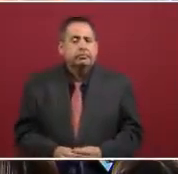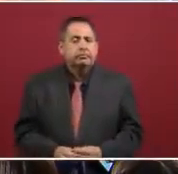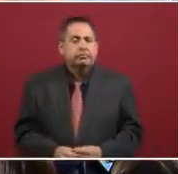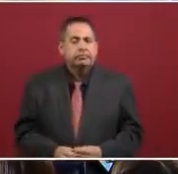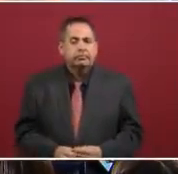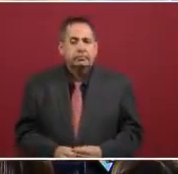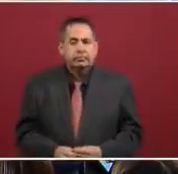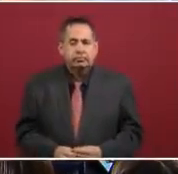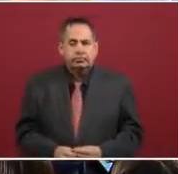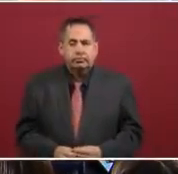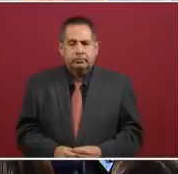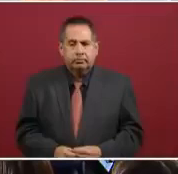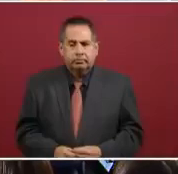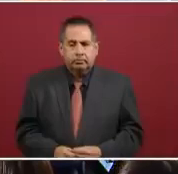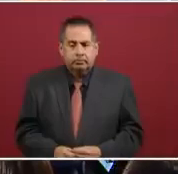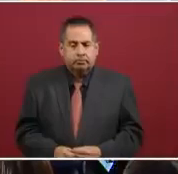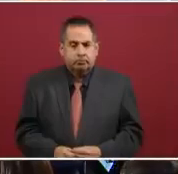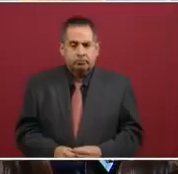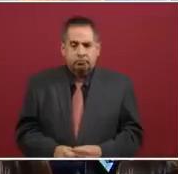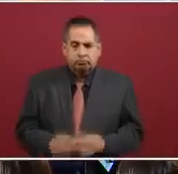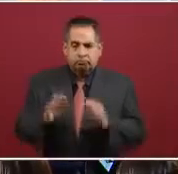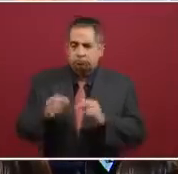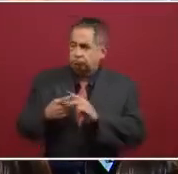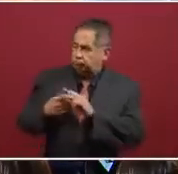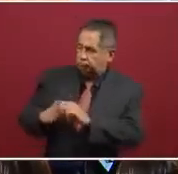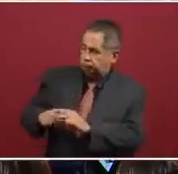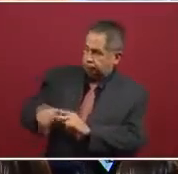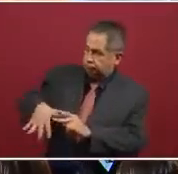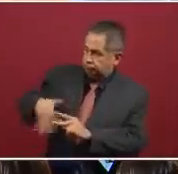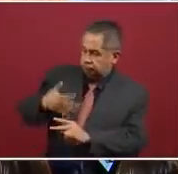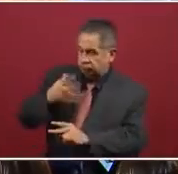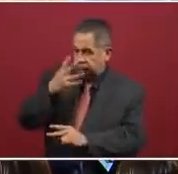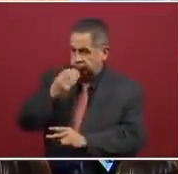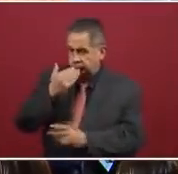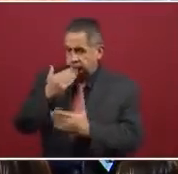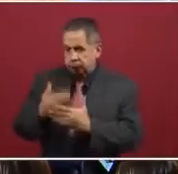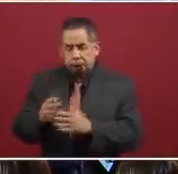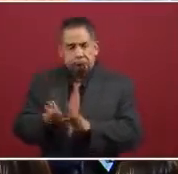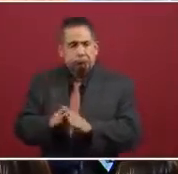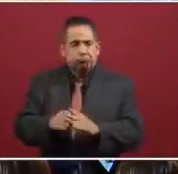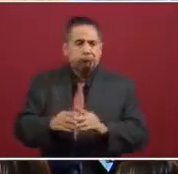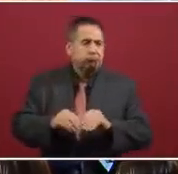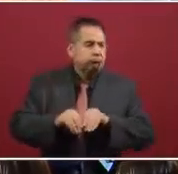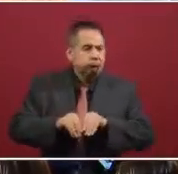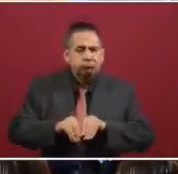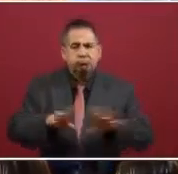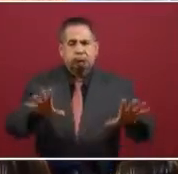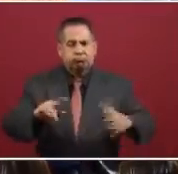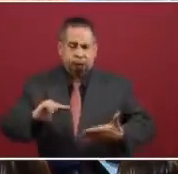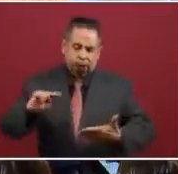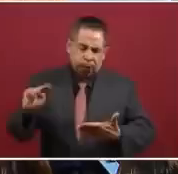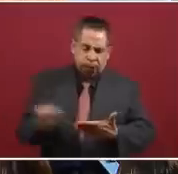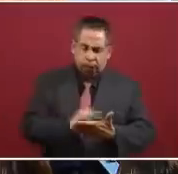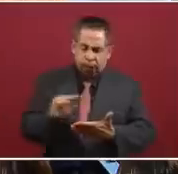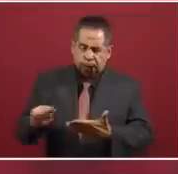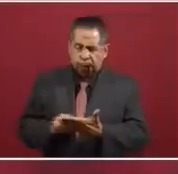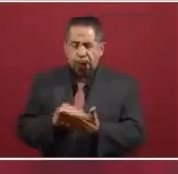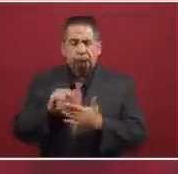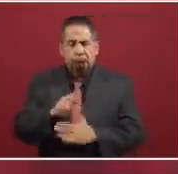Nuno ha hecho una excelente introducción sobre el lanzamiento de esta operación